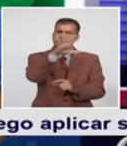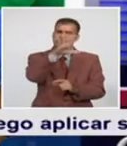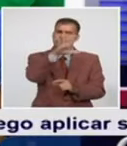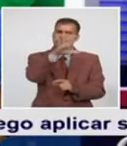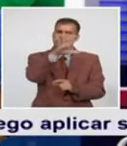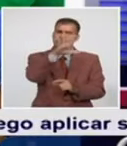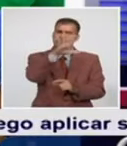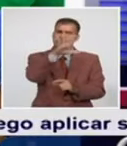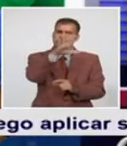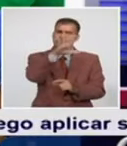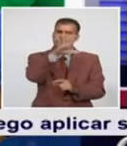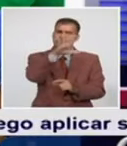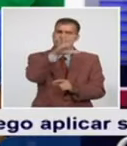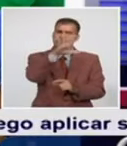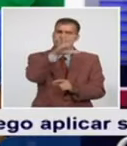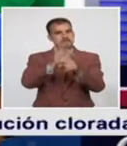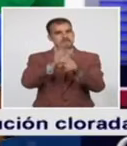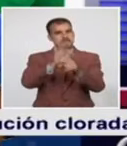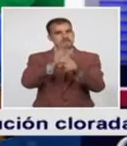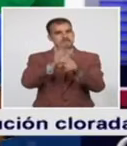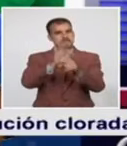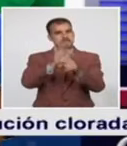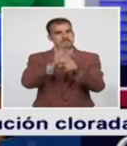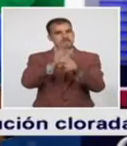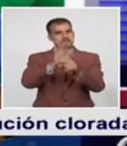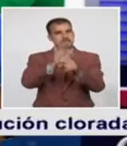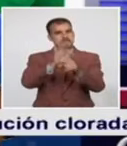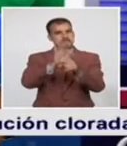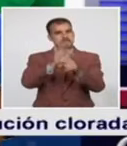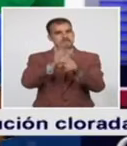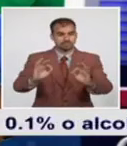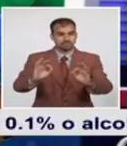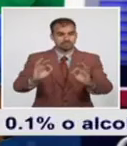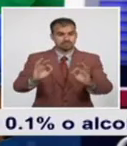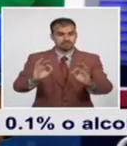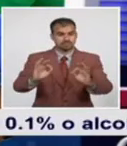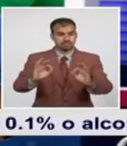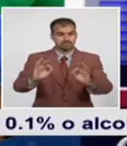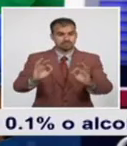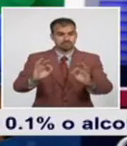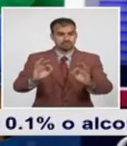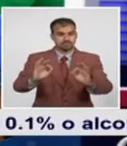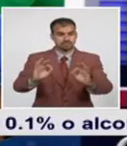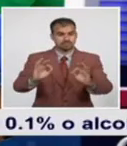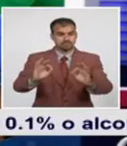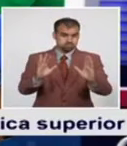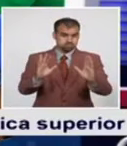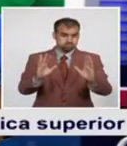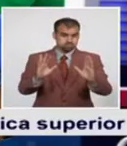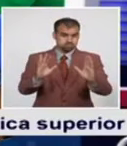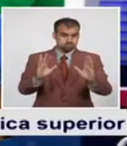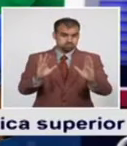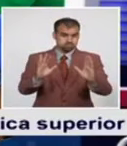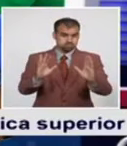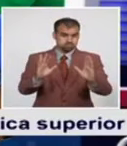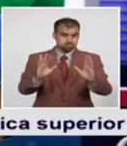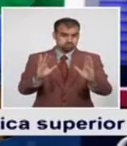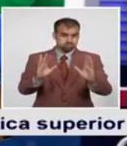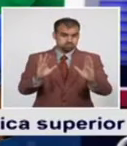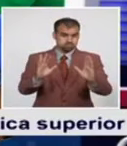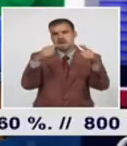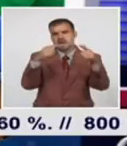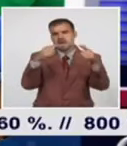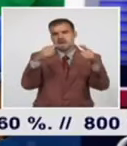enfermedad, y este año ya desde el principio comenzó a tener un cambio en el